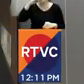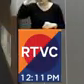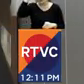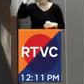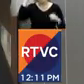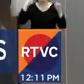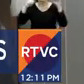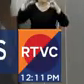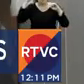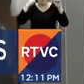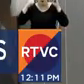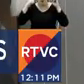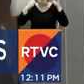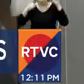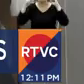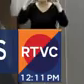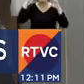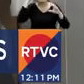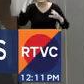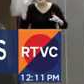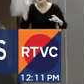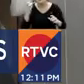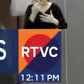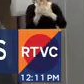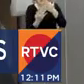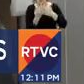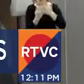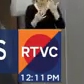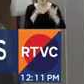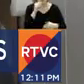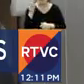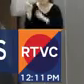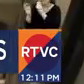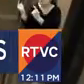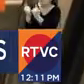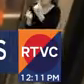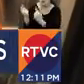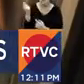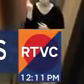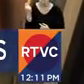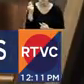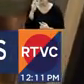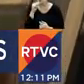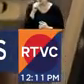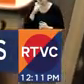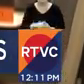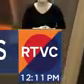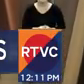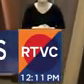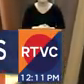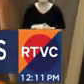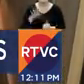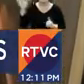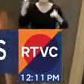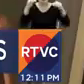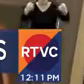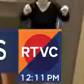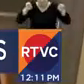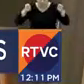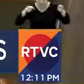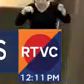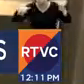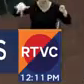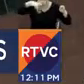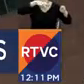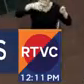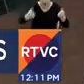preocupación por falta de la incentivación a la donación de sangre. La reserva de los bancos de sangre disminuyeron